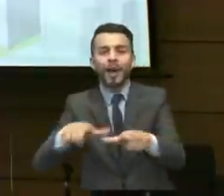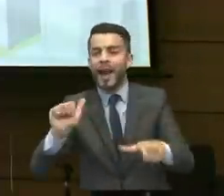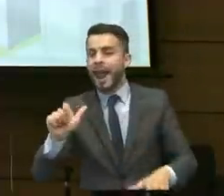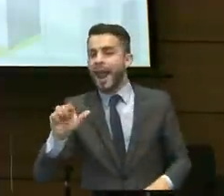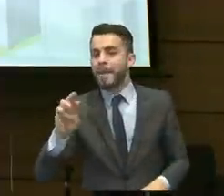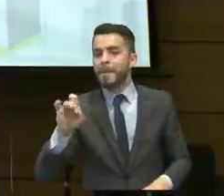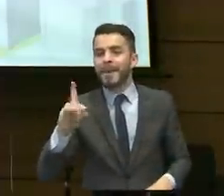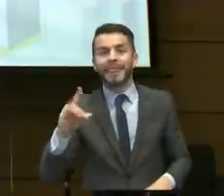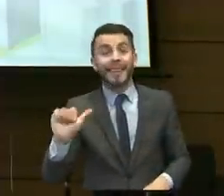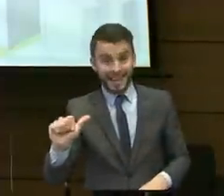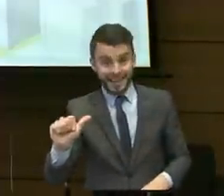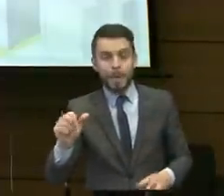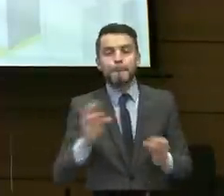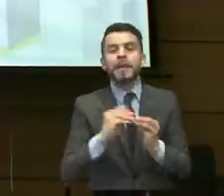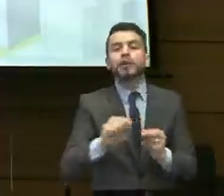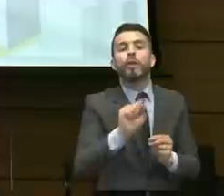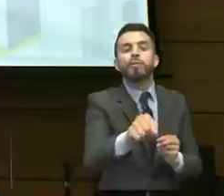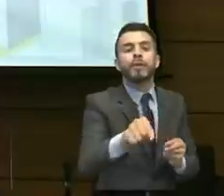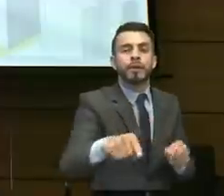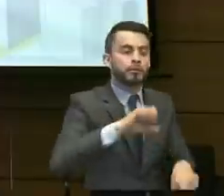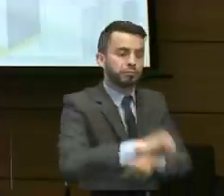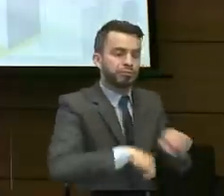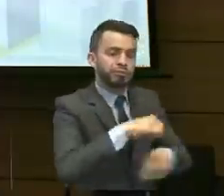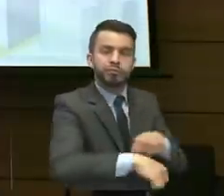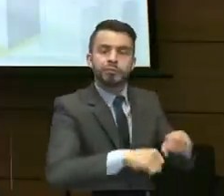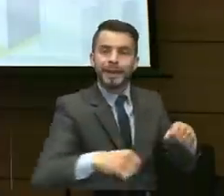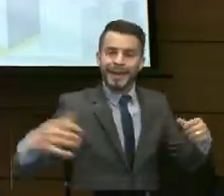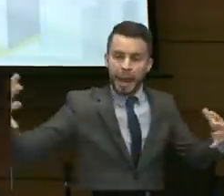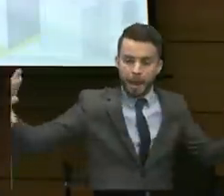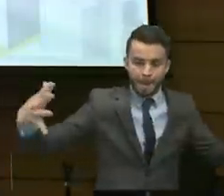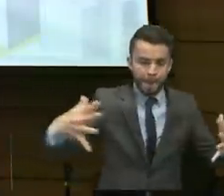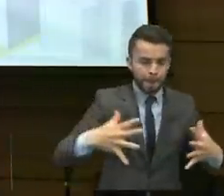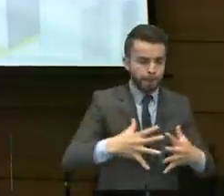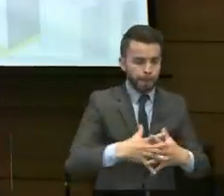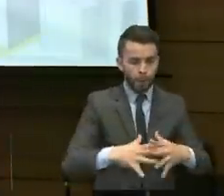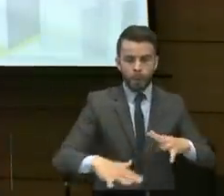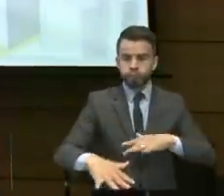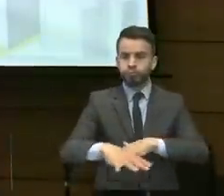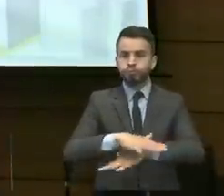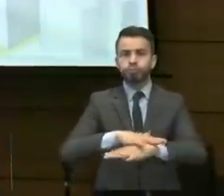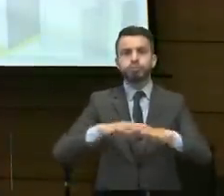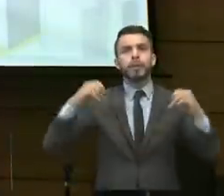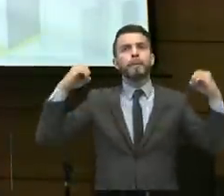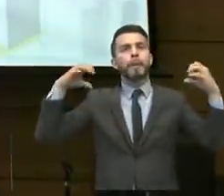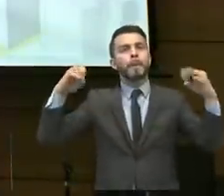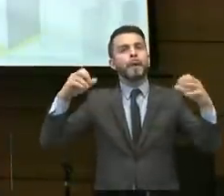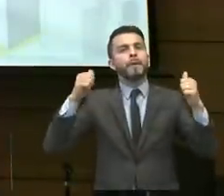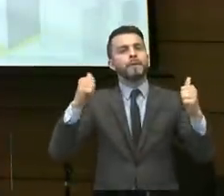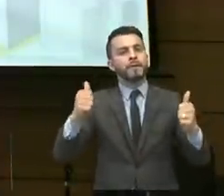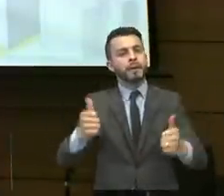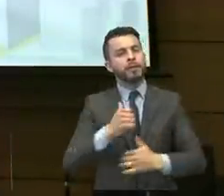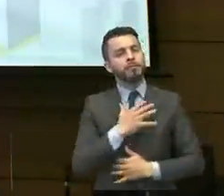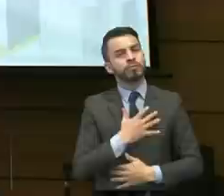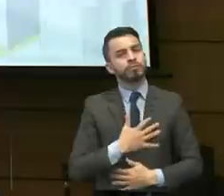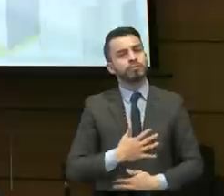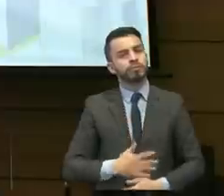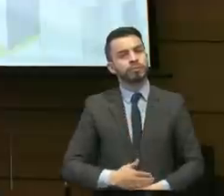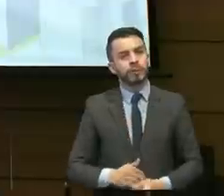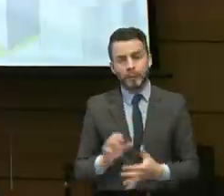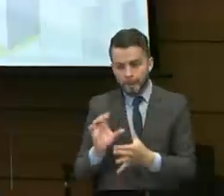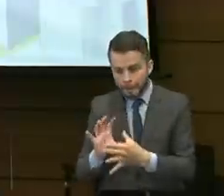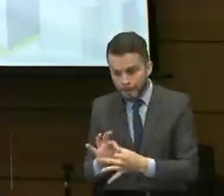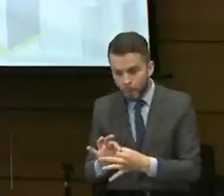ciclorruta, igual, e integrar el resto del espacio con mejor iluminación, mejor mobiliario, conexión en algunos